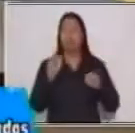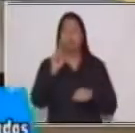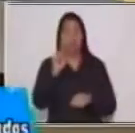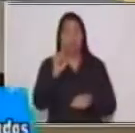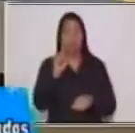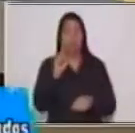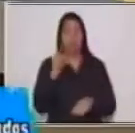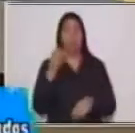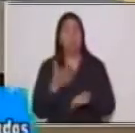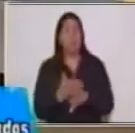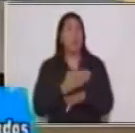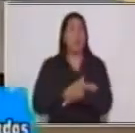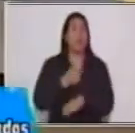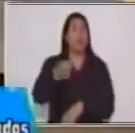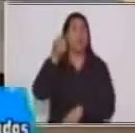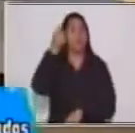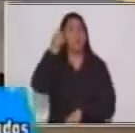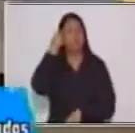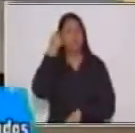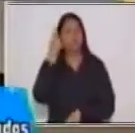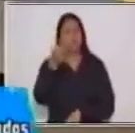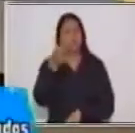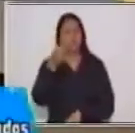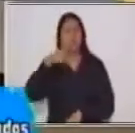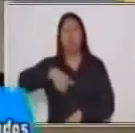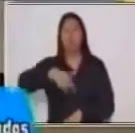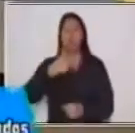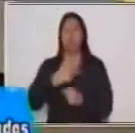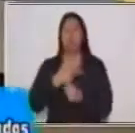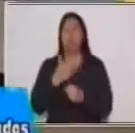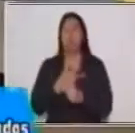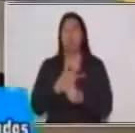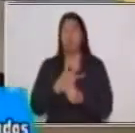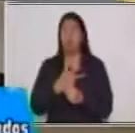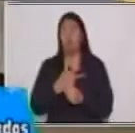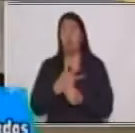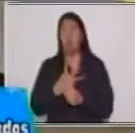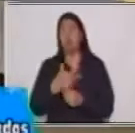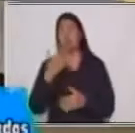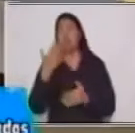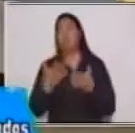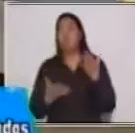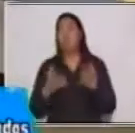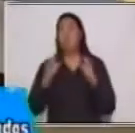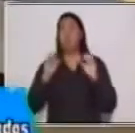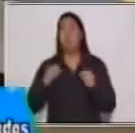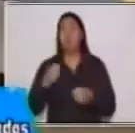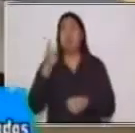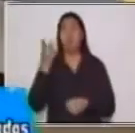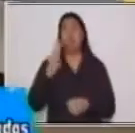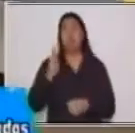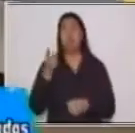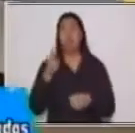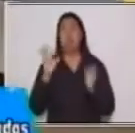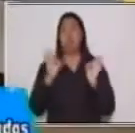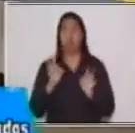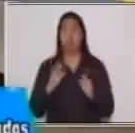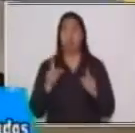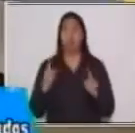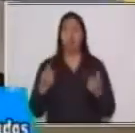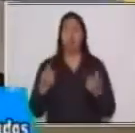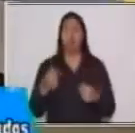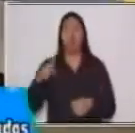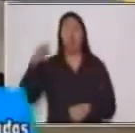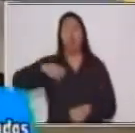pensemos. Por ejemplo, en Guatemala se puede tomar la temperatura de dos formas. Hoy en